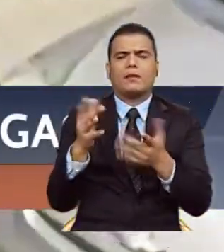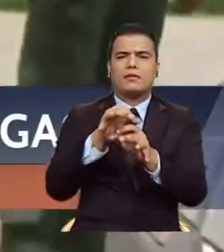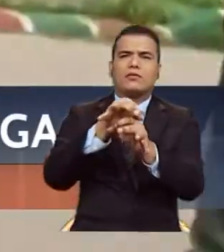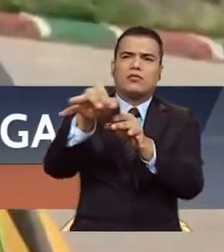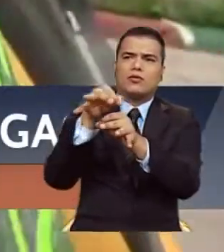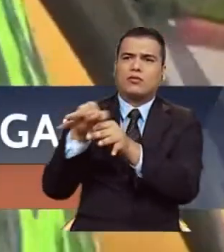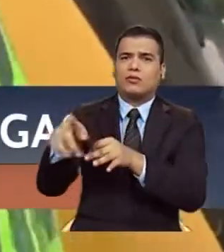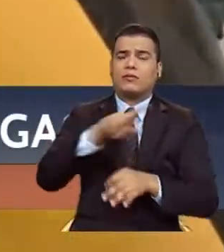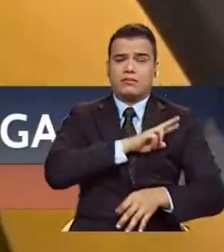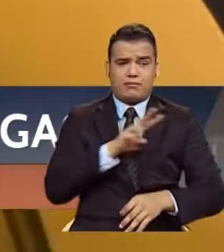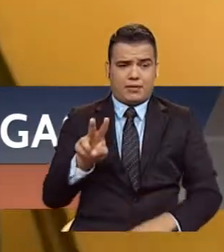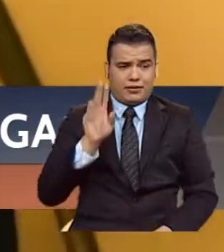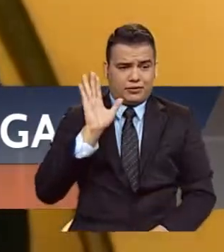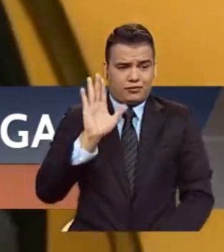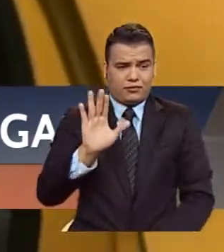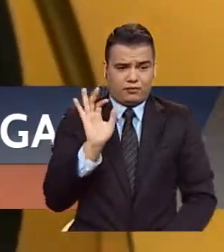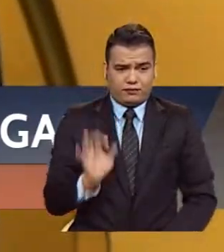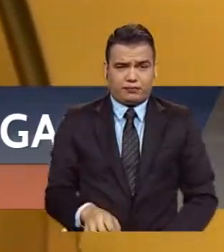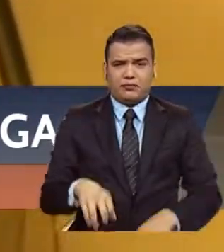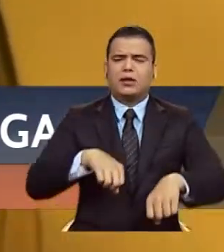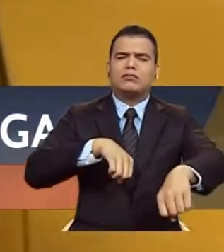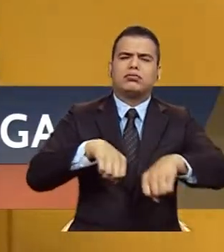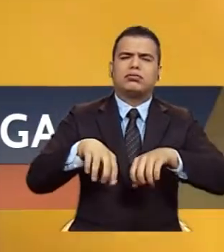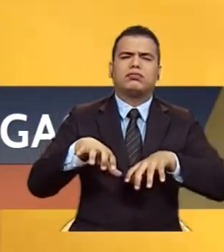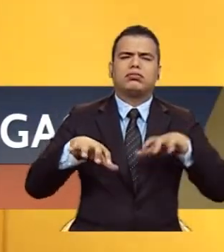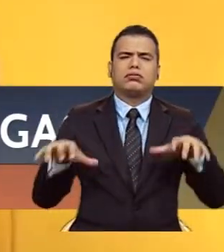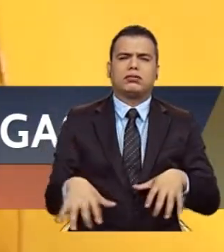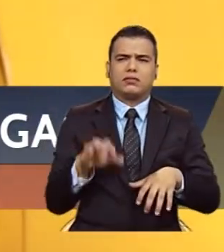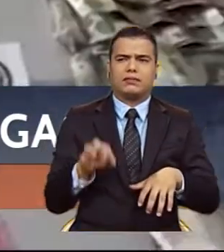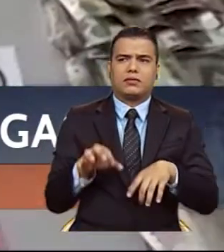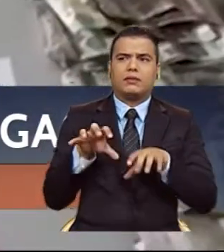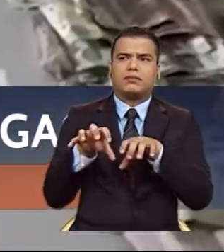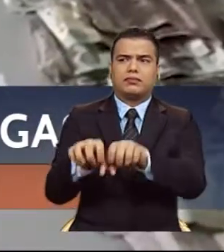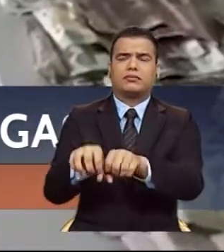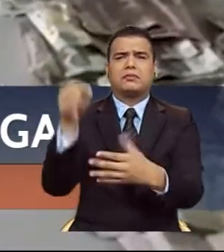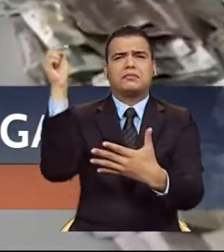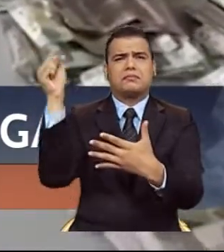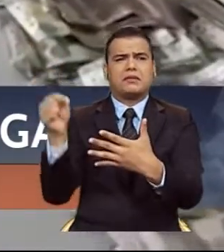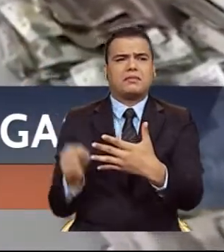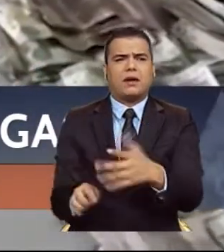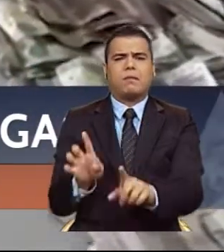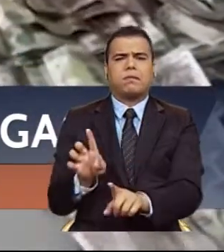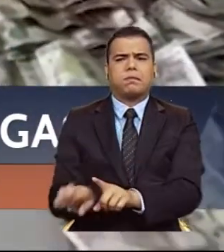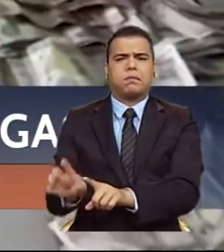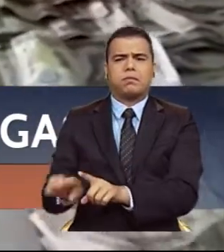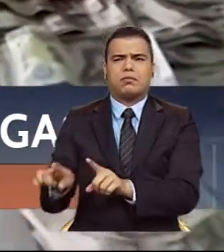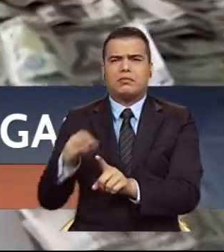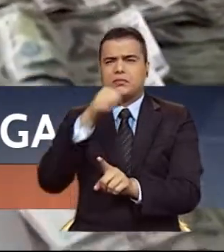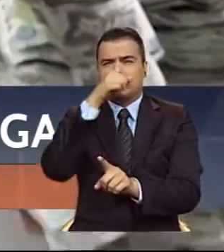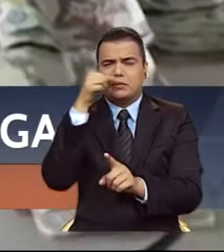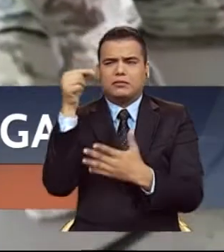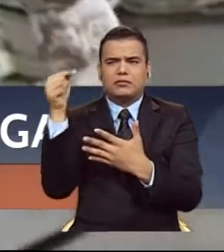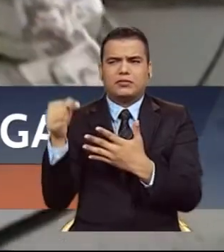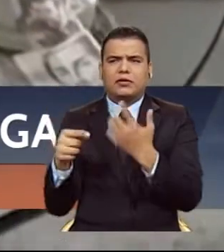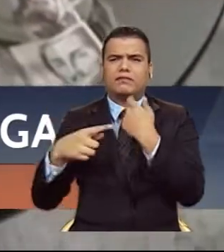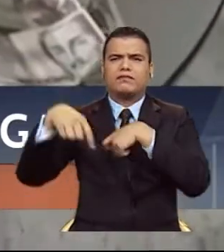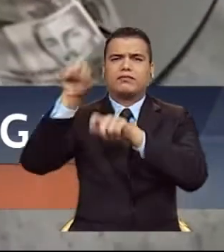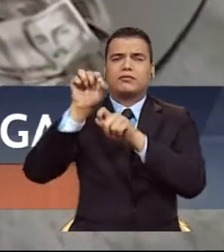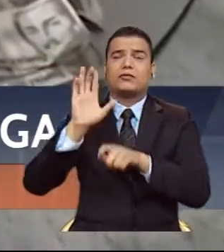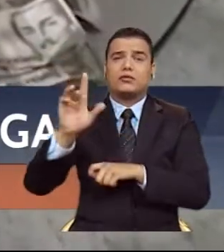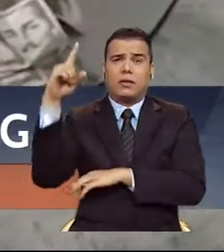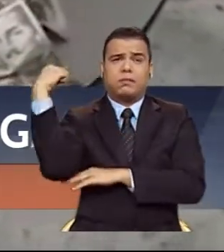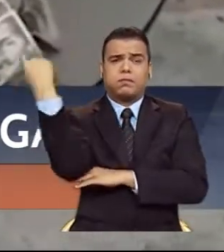municipios vallecaucanos. Durante el operativo fueron halladas en su poder distintas presentaciones de alucinógenos para poner en el